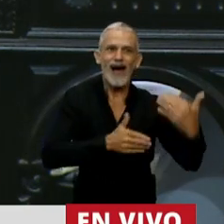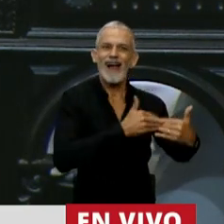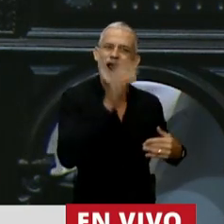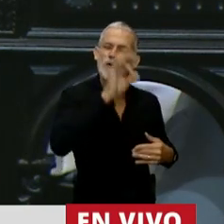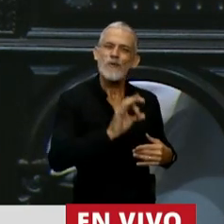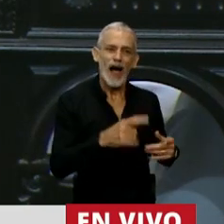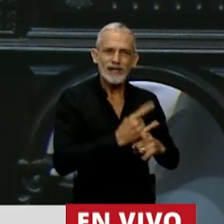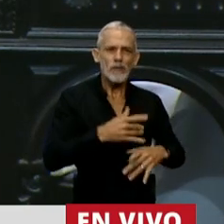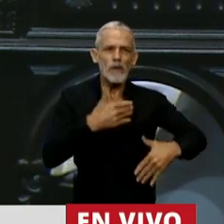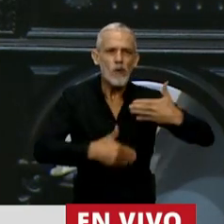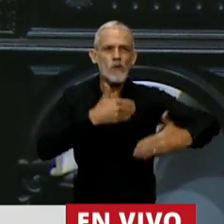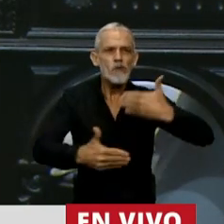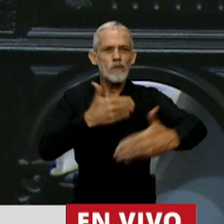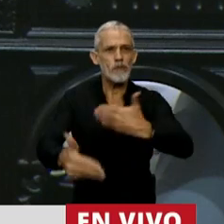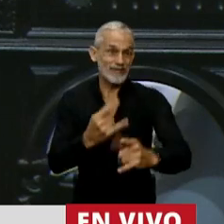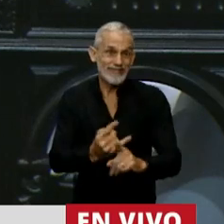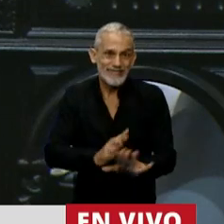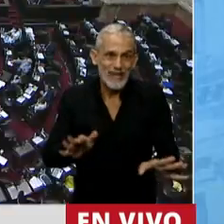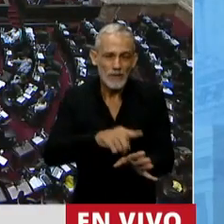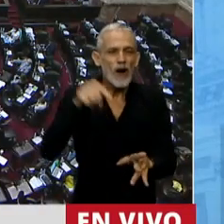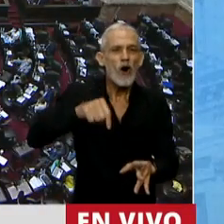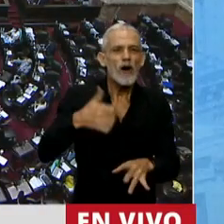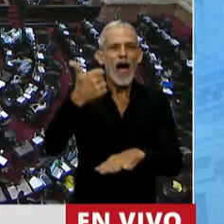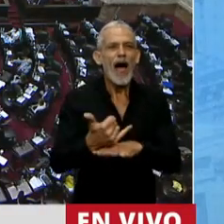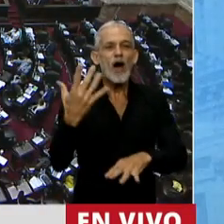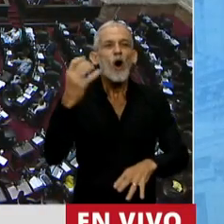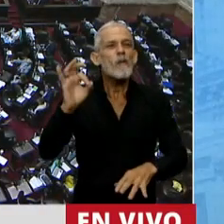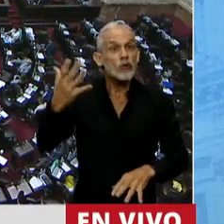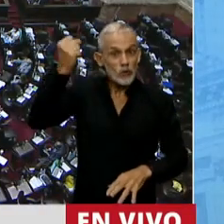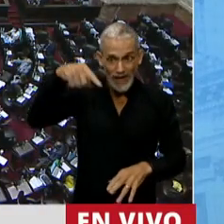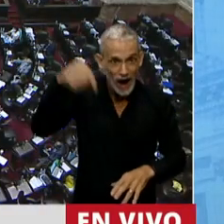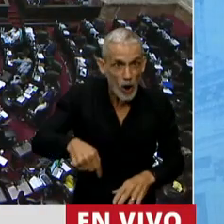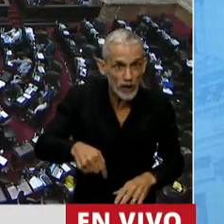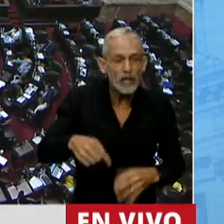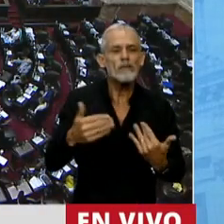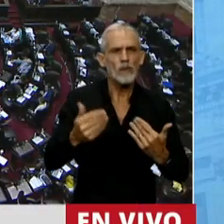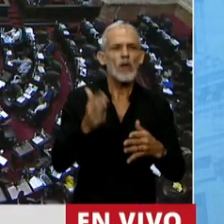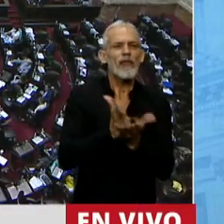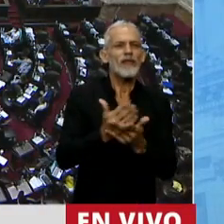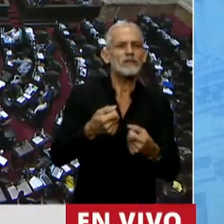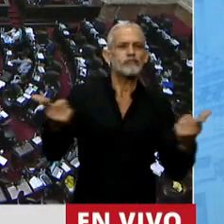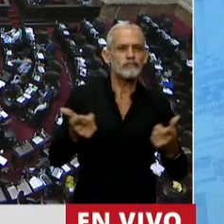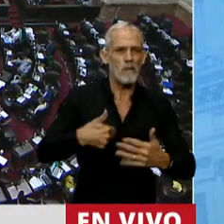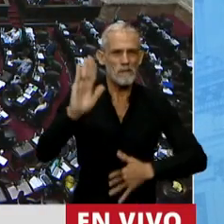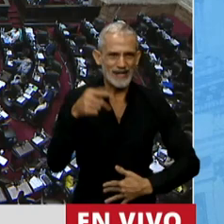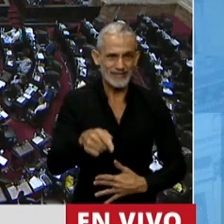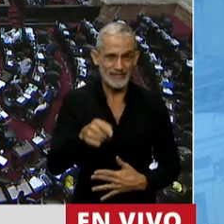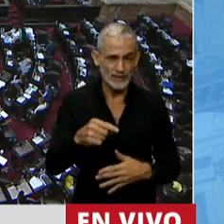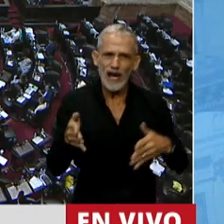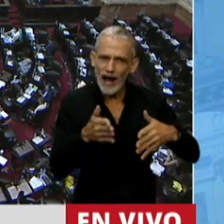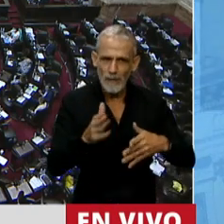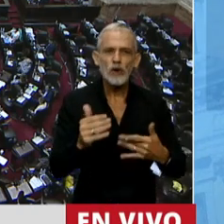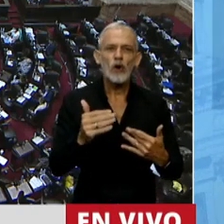retroceden, siempre avanzan. Y por eso es que hoy tenemos la oportunidad de seguir ampliando derechos y en ese